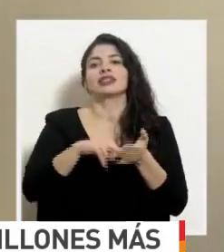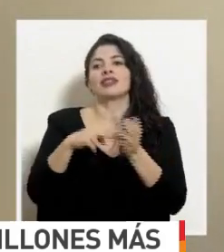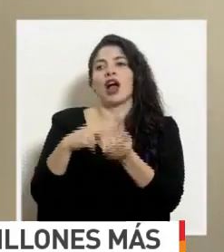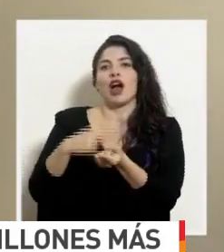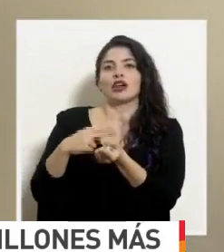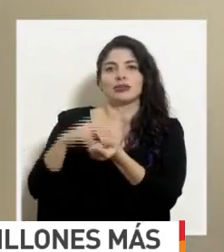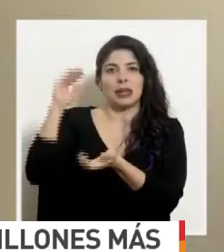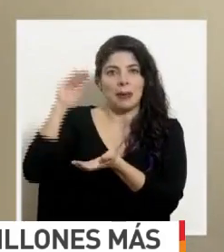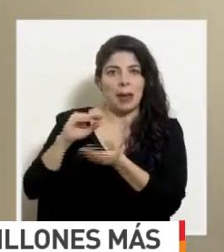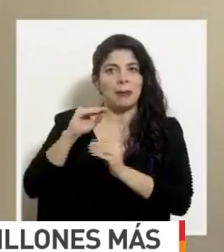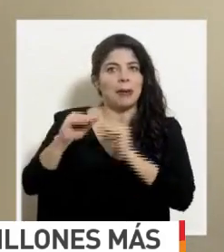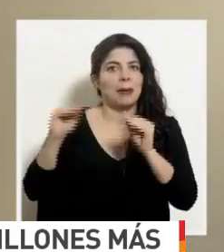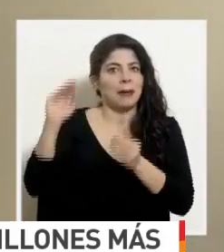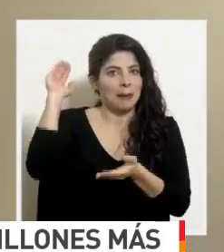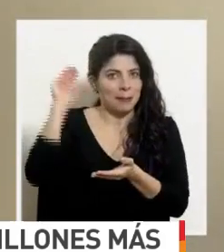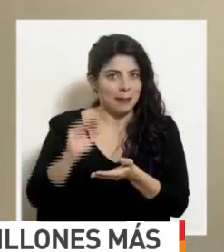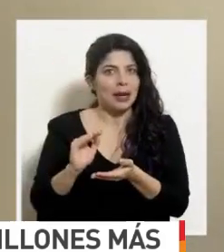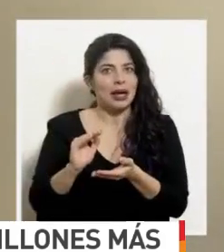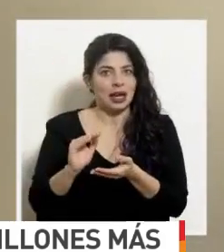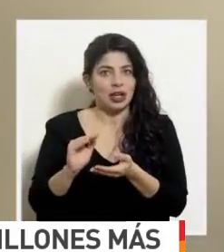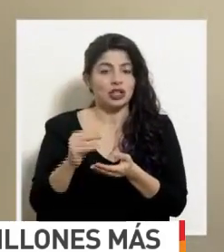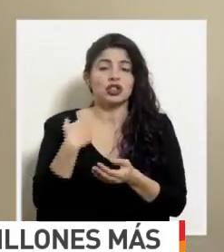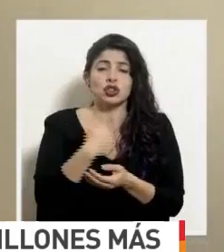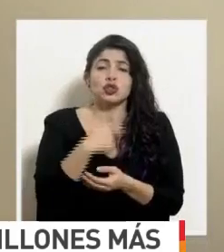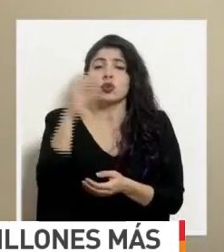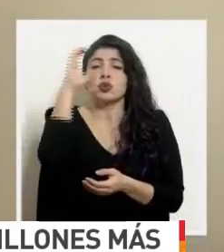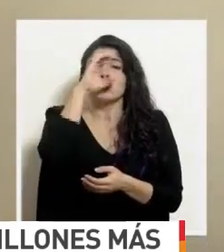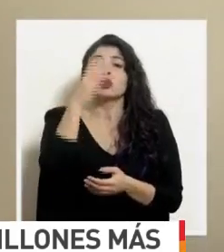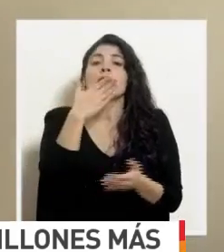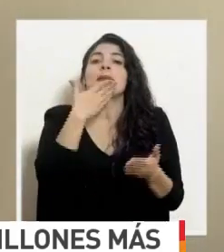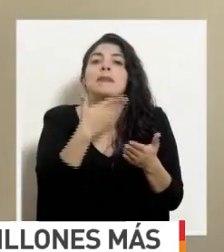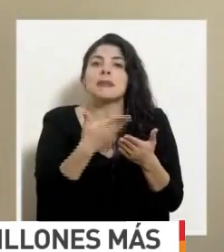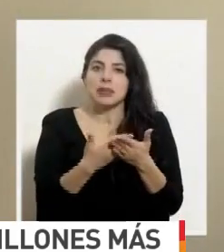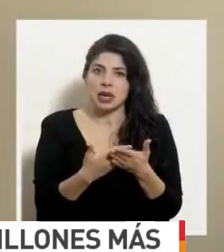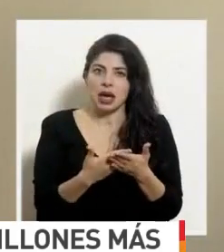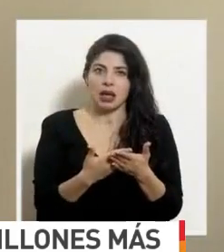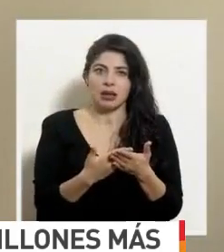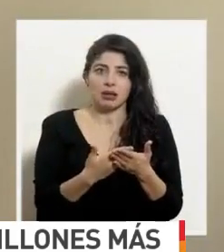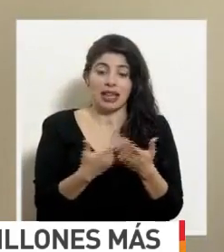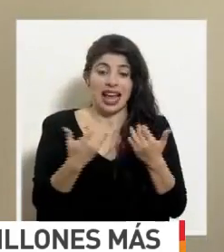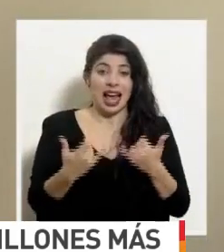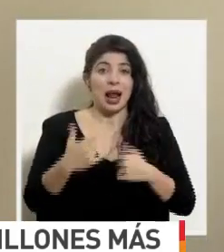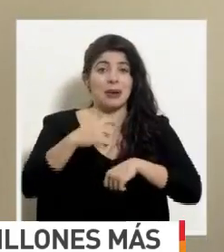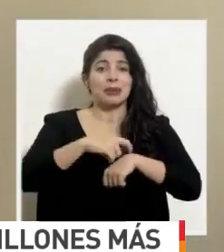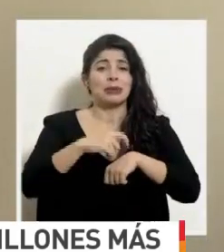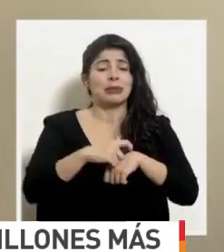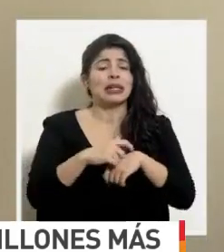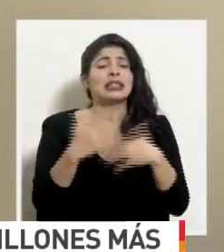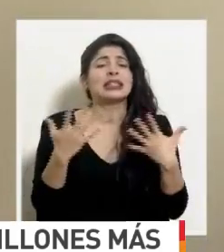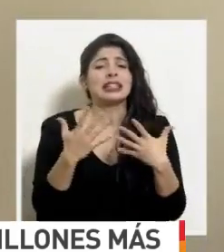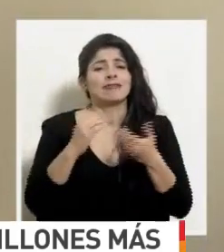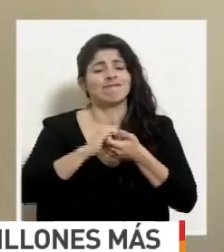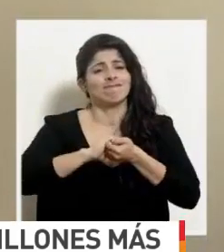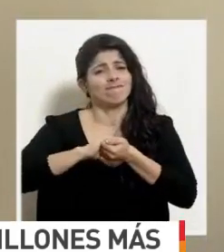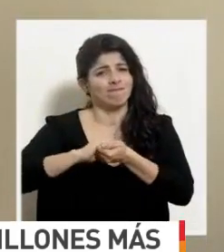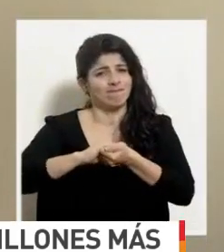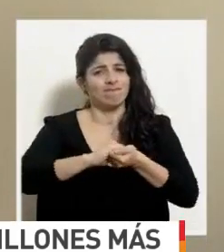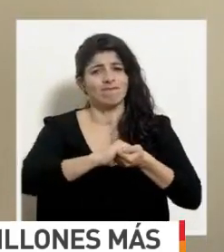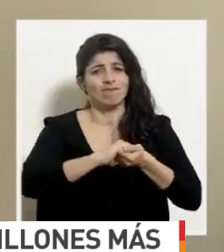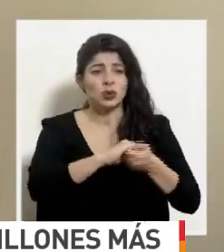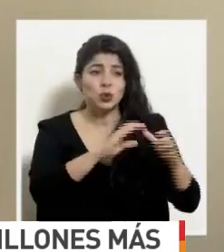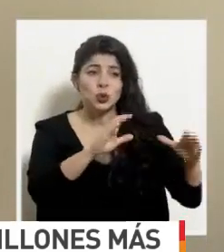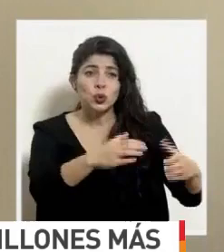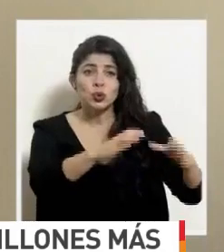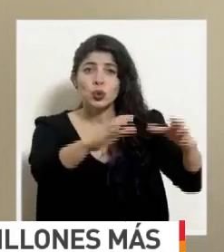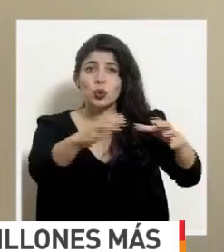en niveles de contagio y que realmente busquemos el bienestar. Es un momento de solidaridad donde todos estos sectores